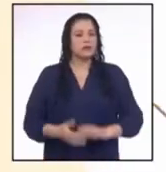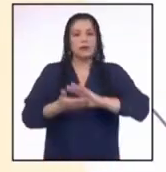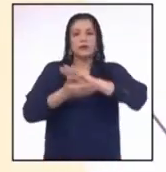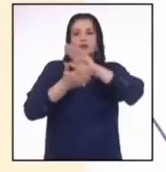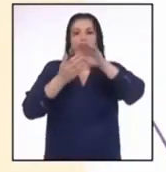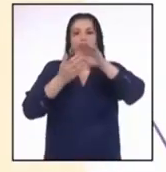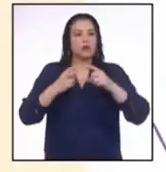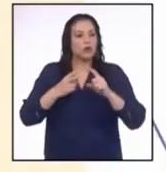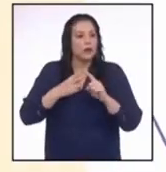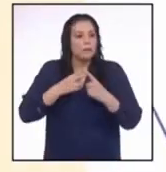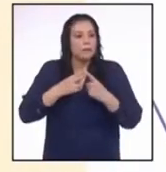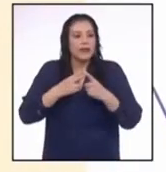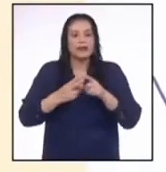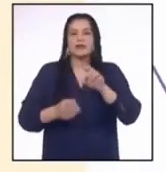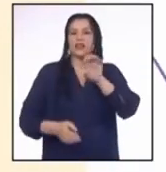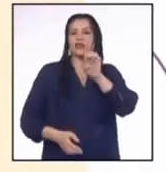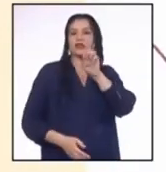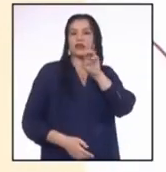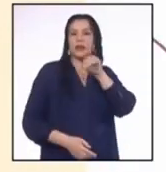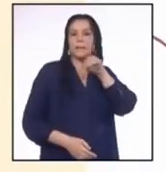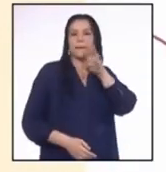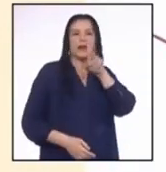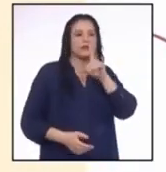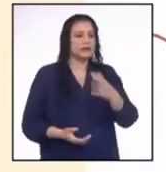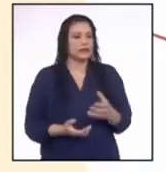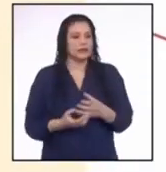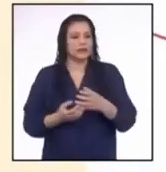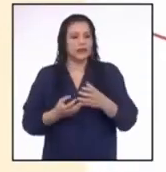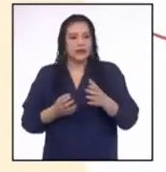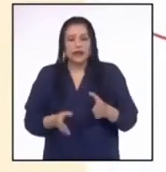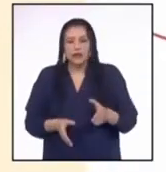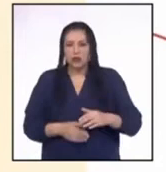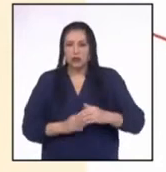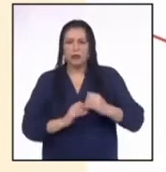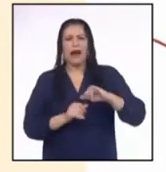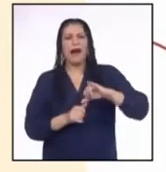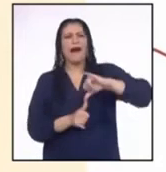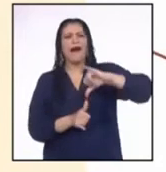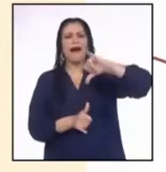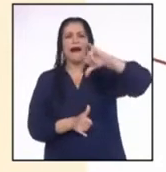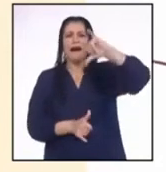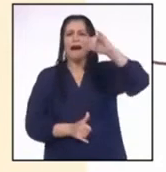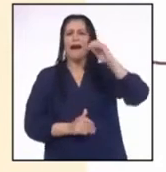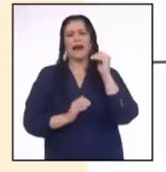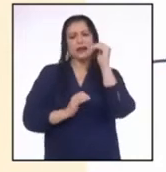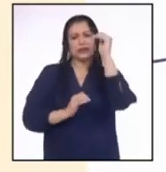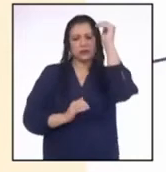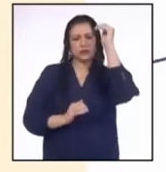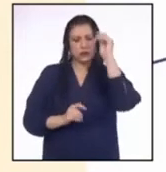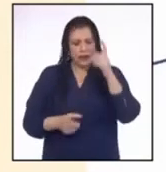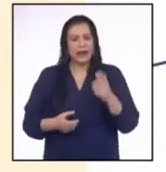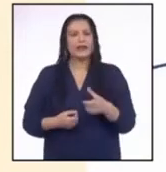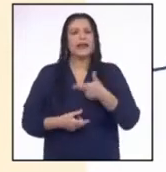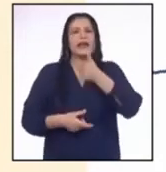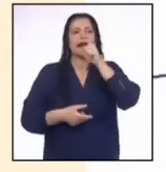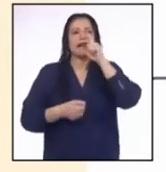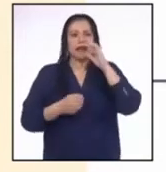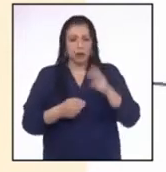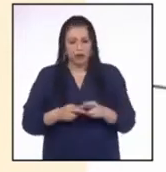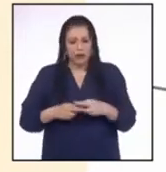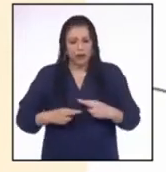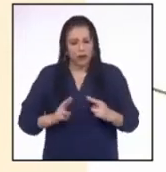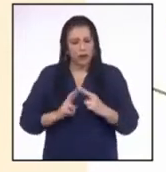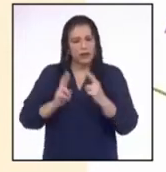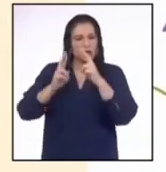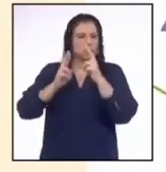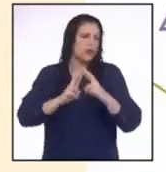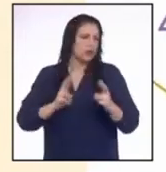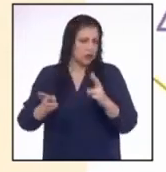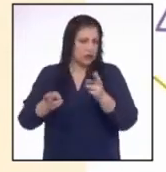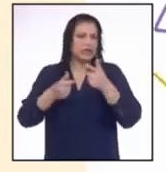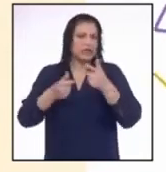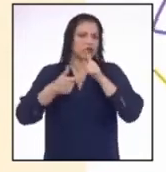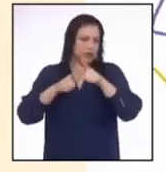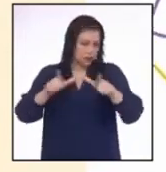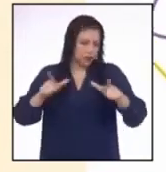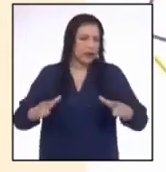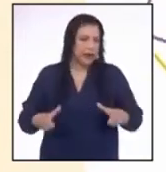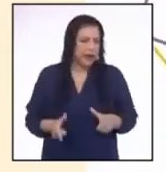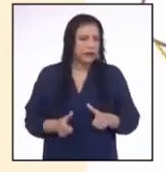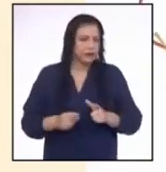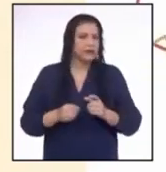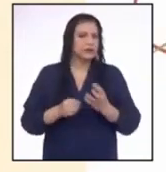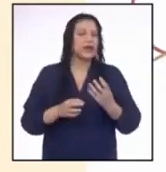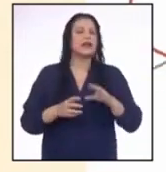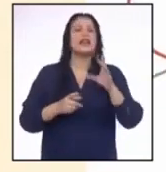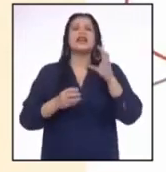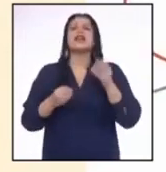en los embalses, que se encuentran a grandes alturas. Ahí se almacena el agua de los recursos hídricos mencionados.